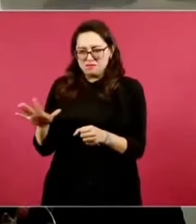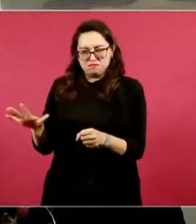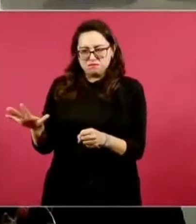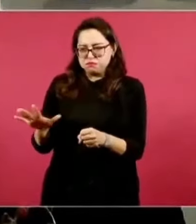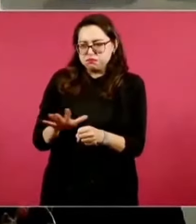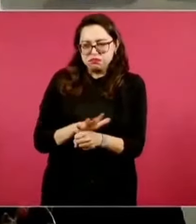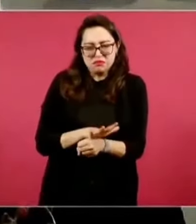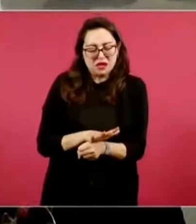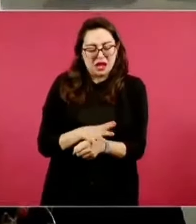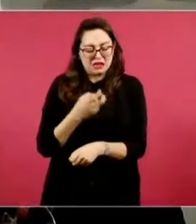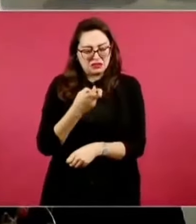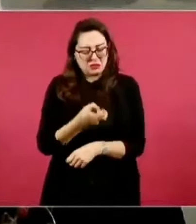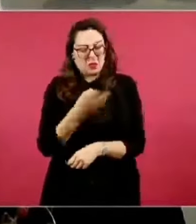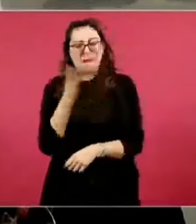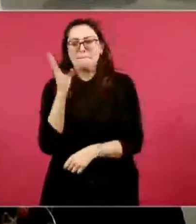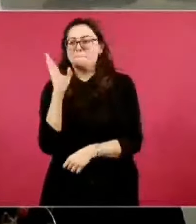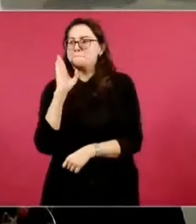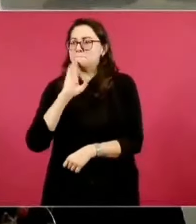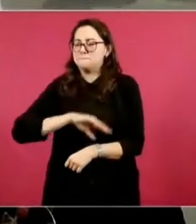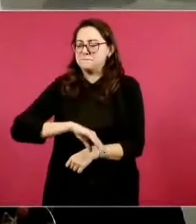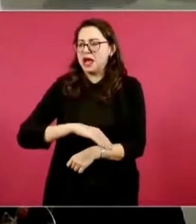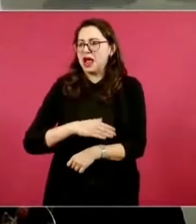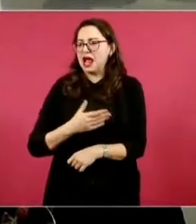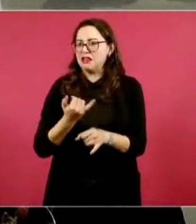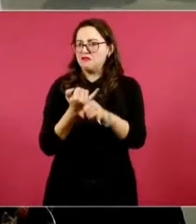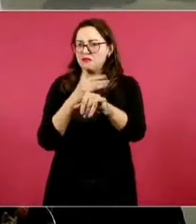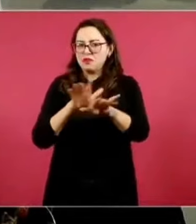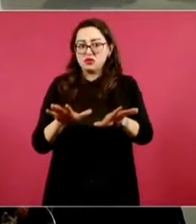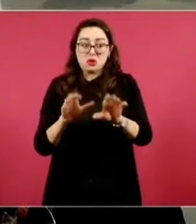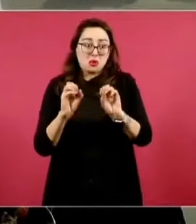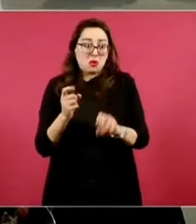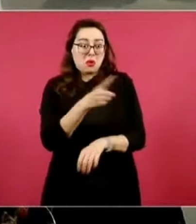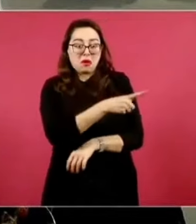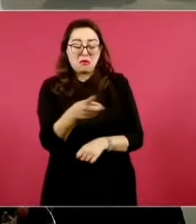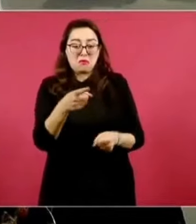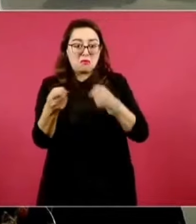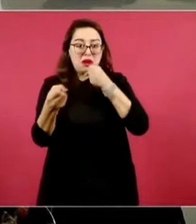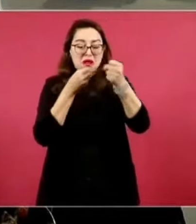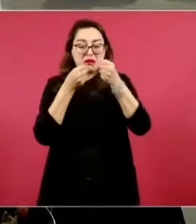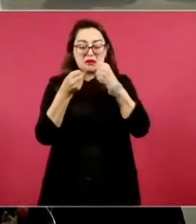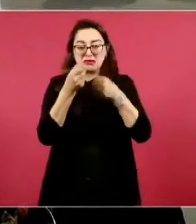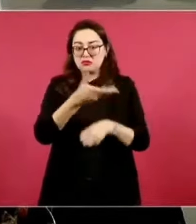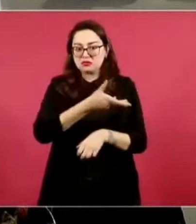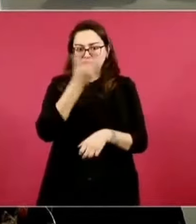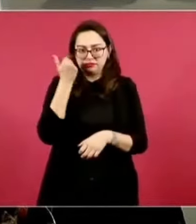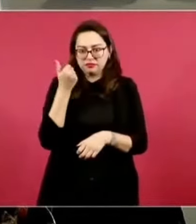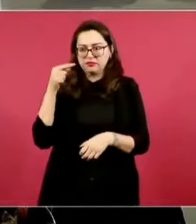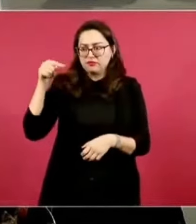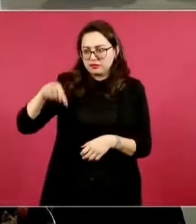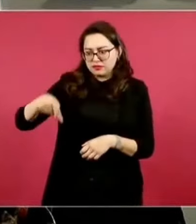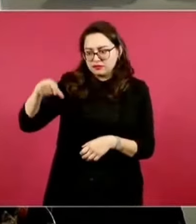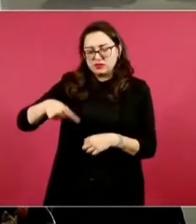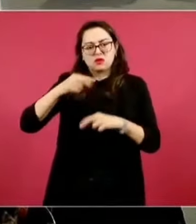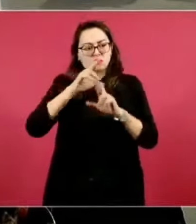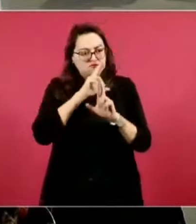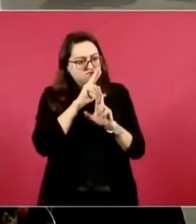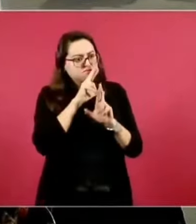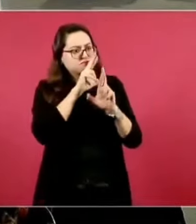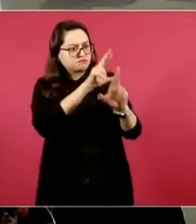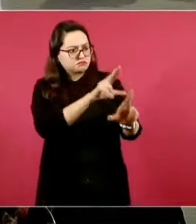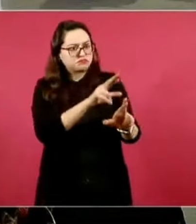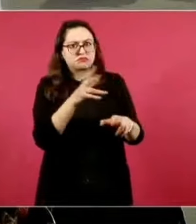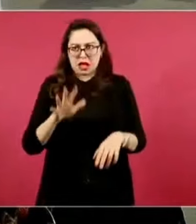mal periodismo intentar tomar la lo que se recupera de una solicitud de información que se contesta con una